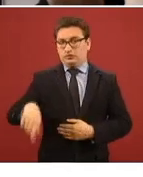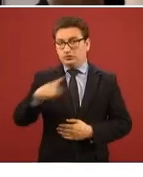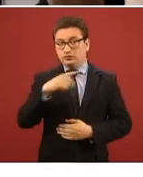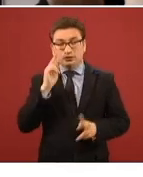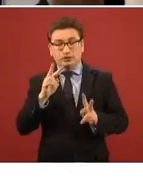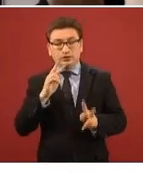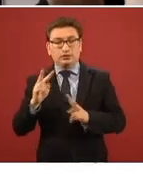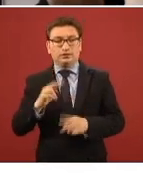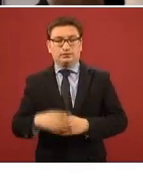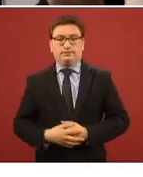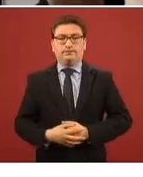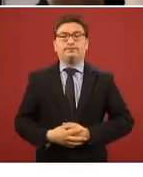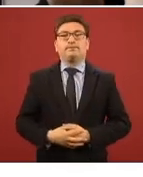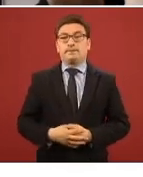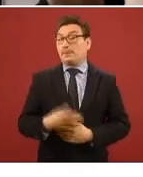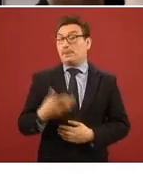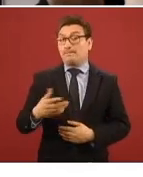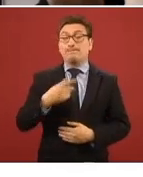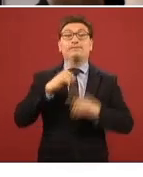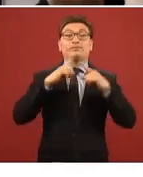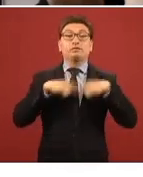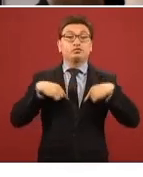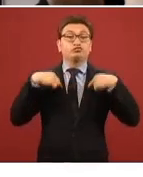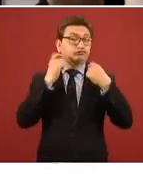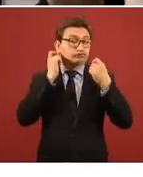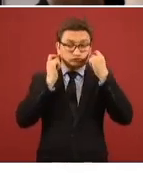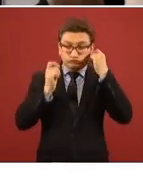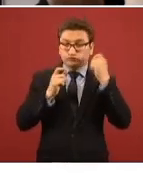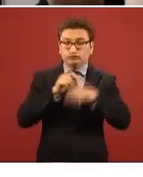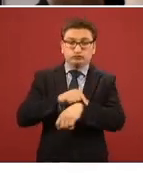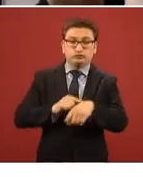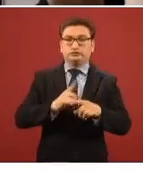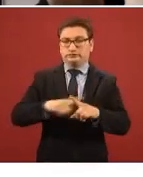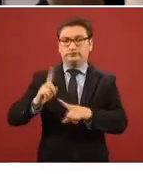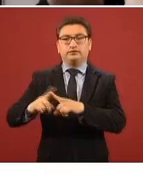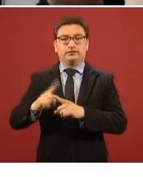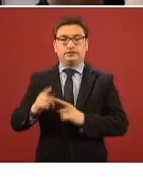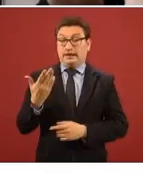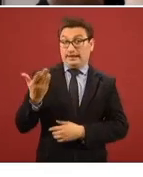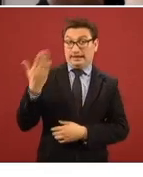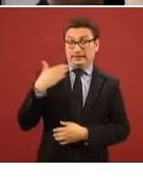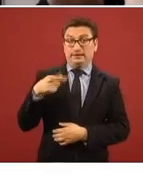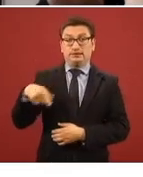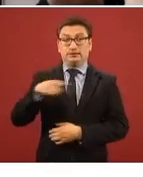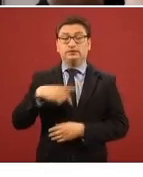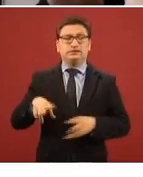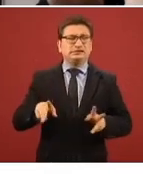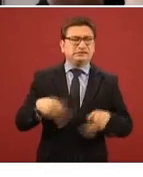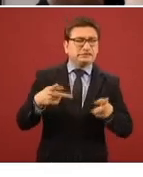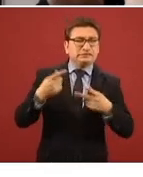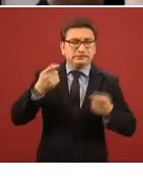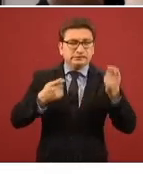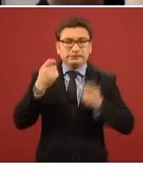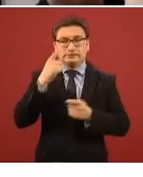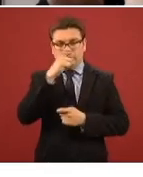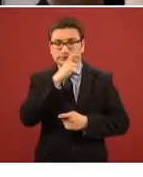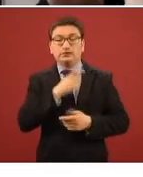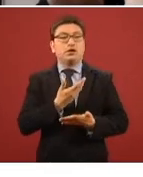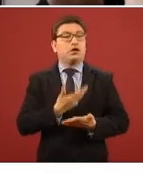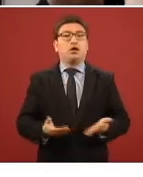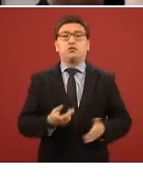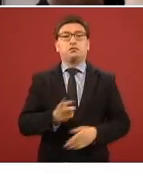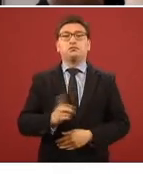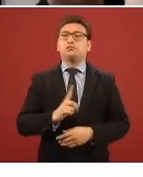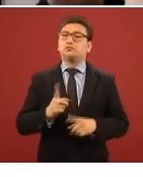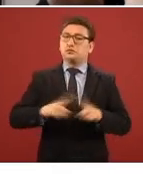y los bmw w en joyas usualmente en la anterior subasta se nos dificultó un poco en esta ocasión